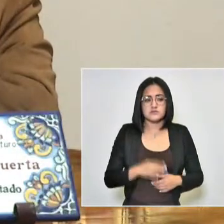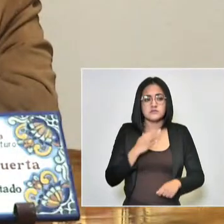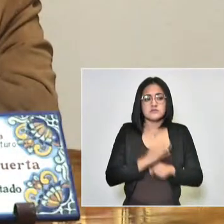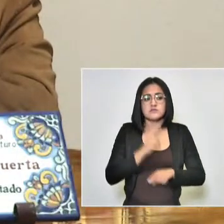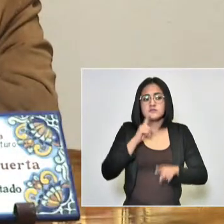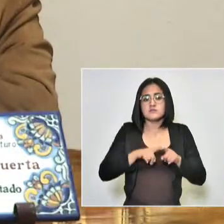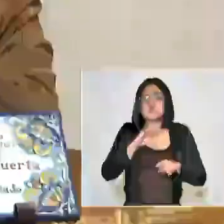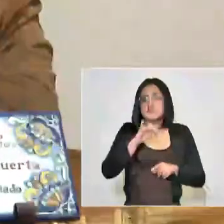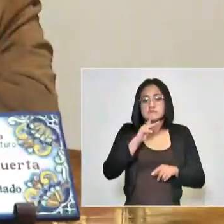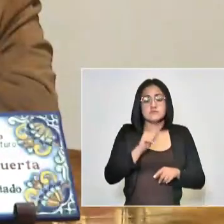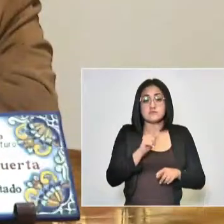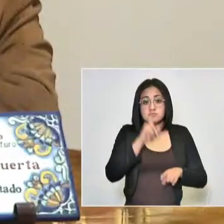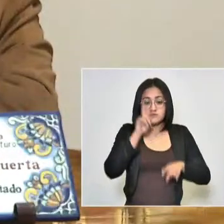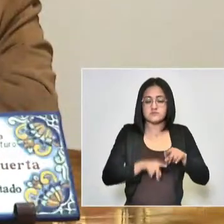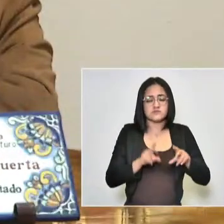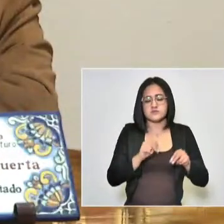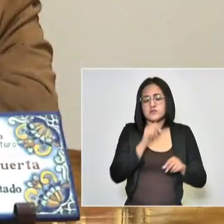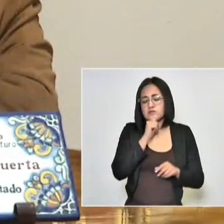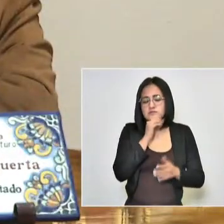desmontar el CIEPA todavía, doctor,